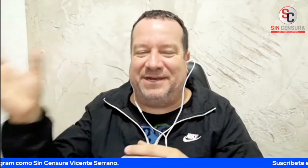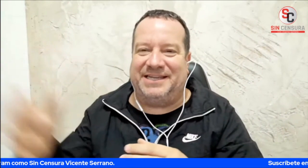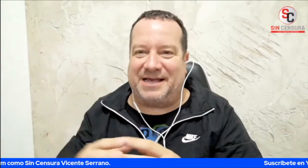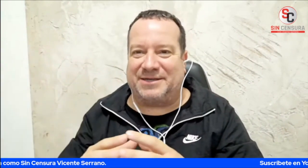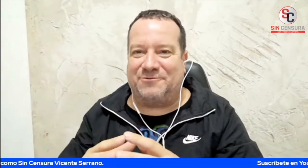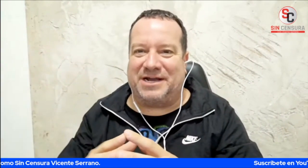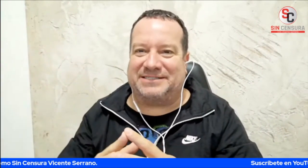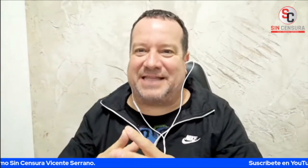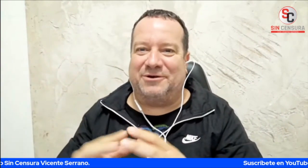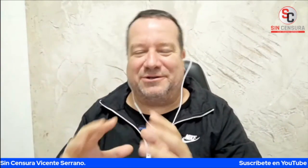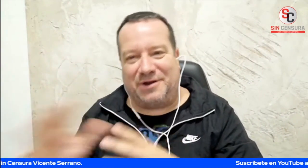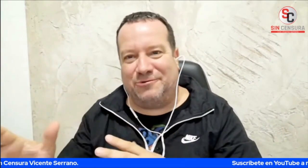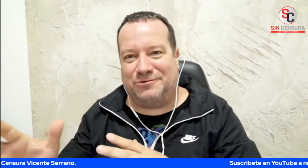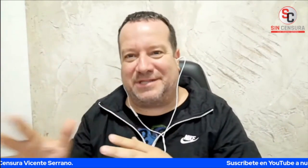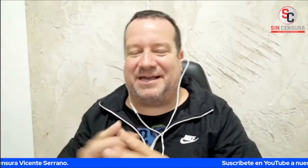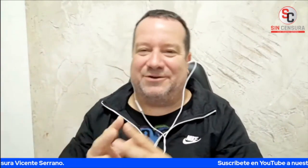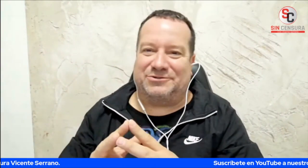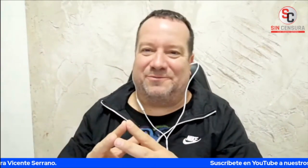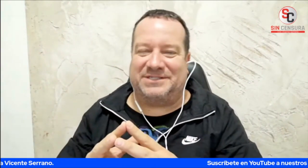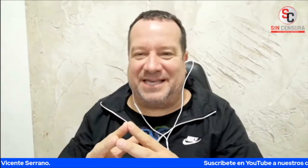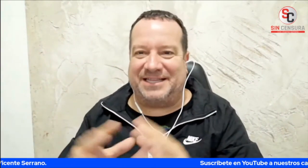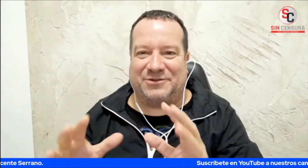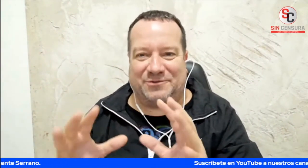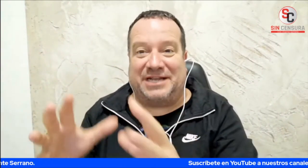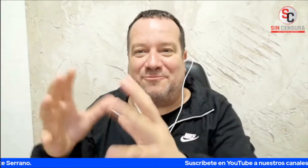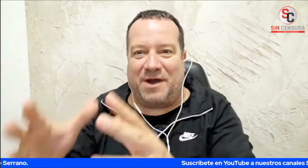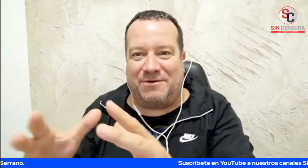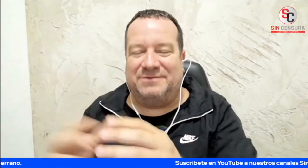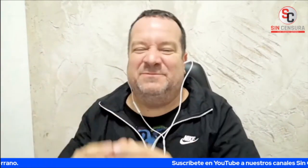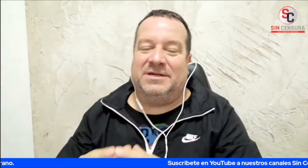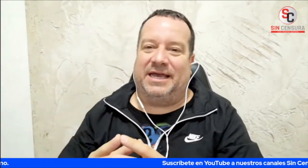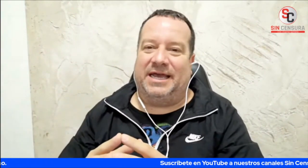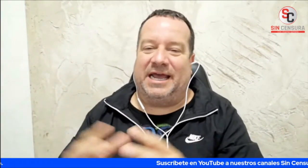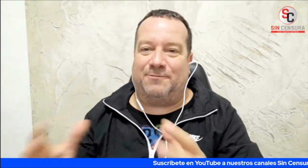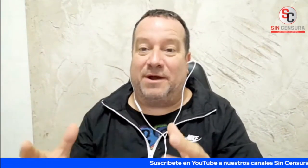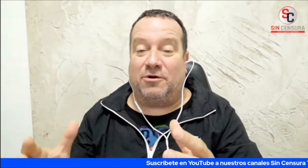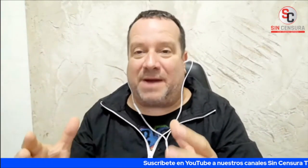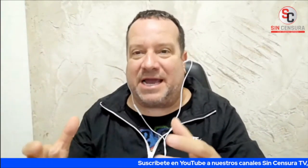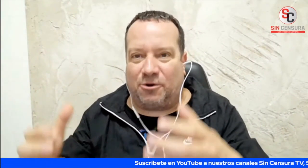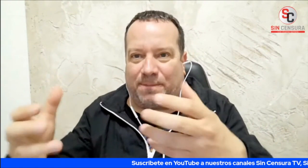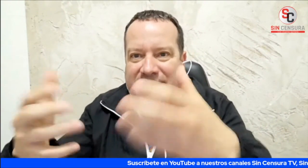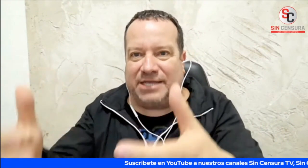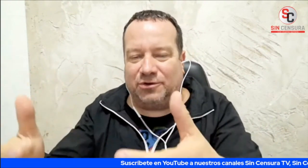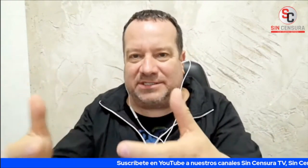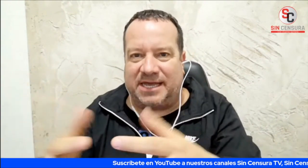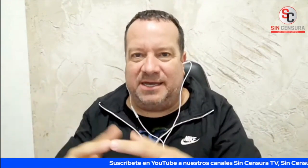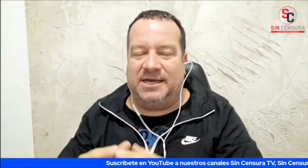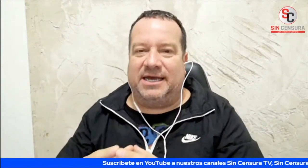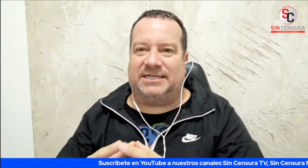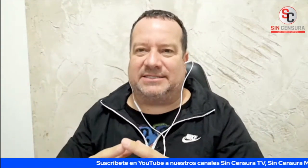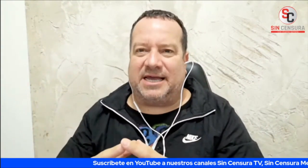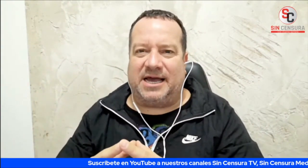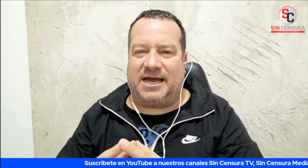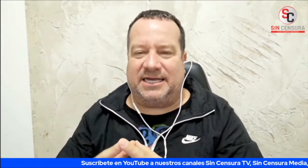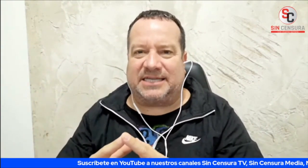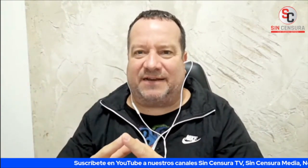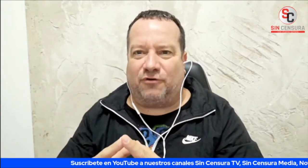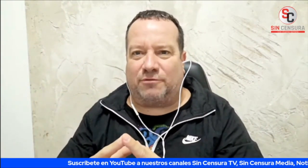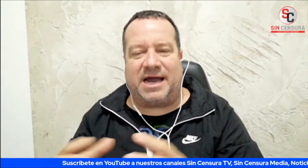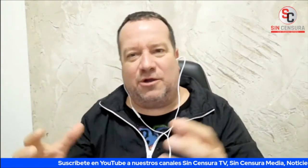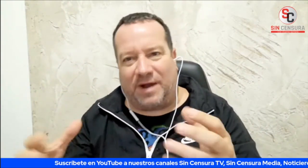civil ya está muy gastado y no le gusta a nuestro presidente, entonces vamos a ir al pueblo, el pueblo vaya acompañando